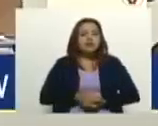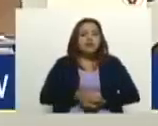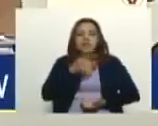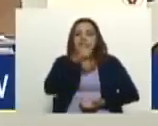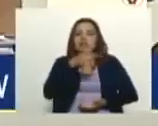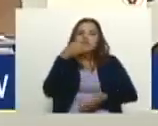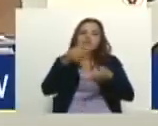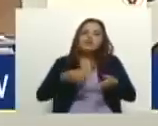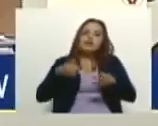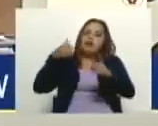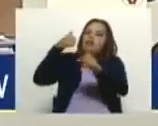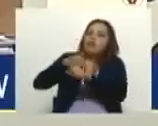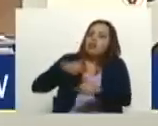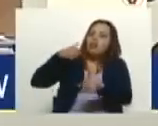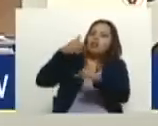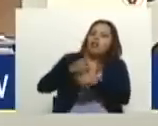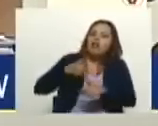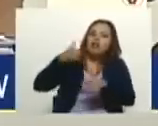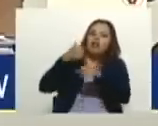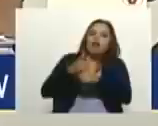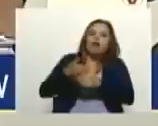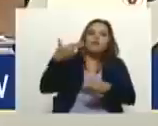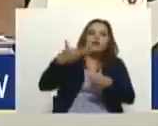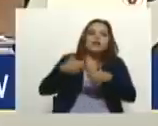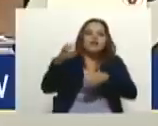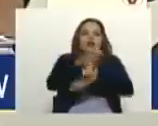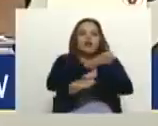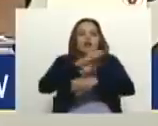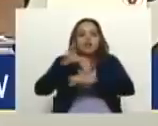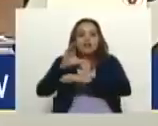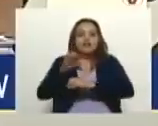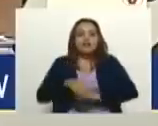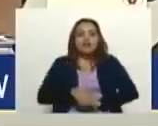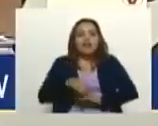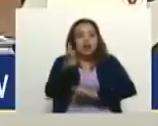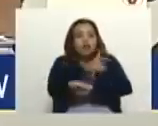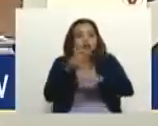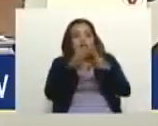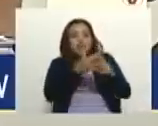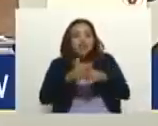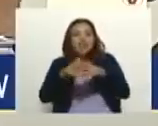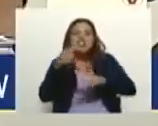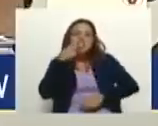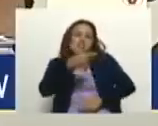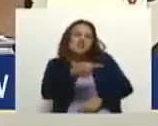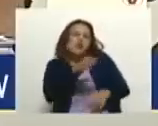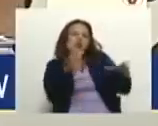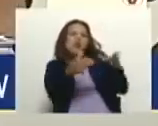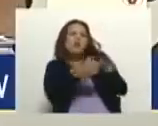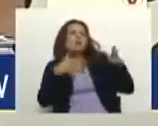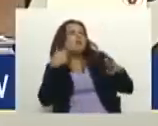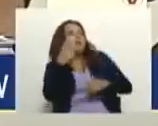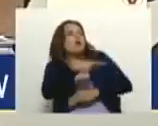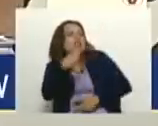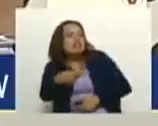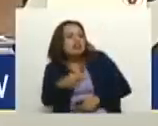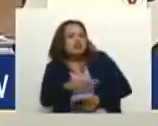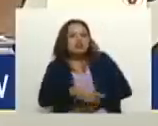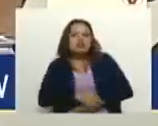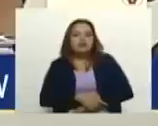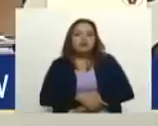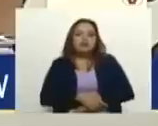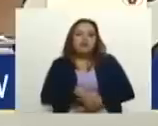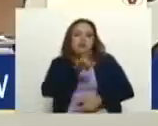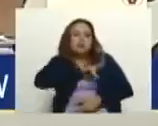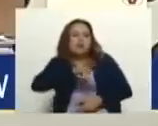atacar a Petrocaribe, el gobierno de los Estados Unidos, porque era como que decían ellos, un arma política. Usamos el petróleo